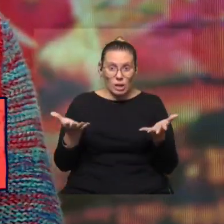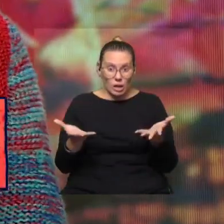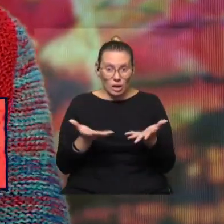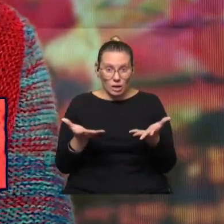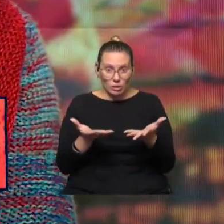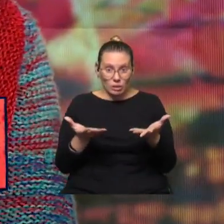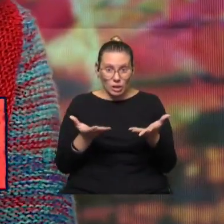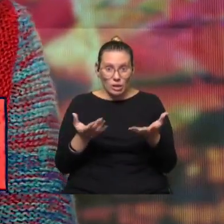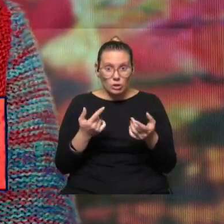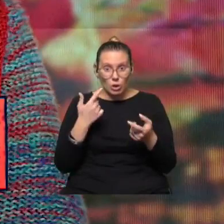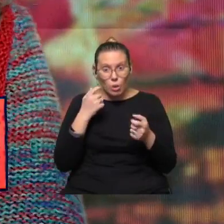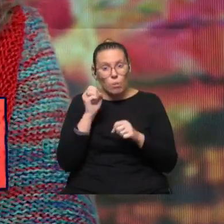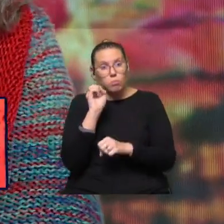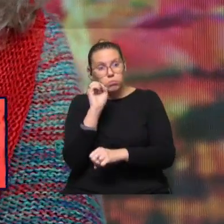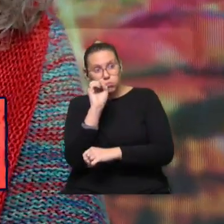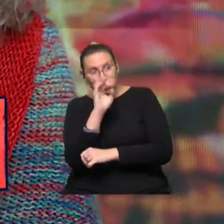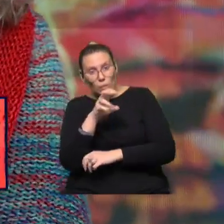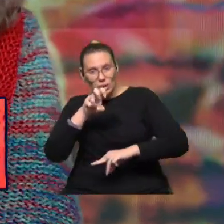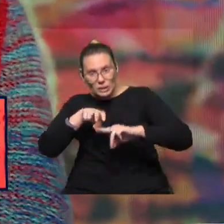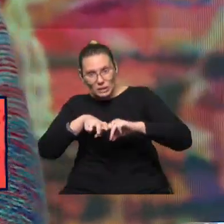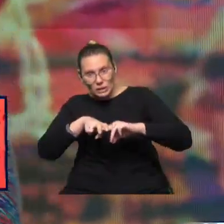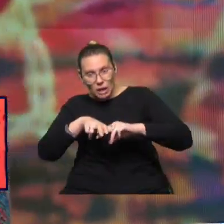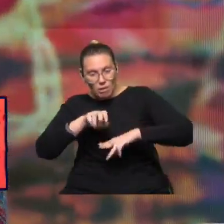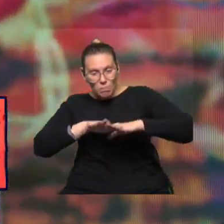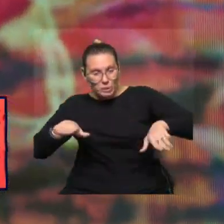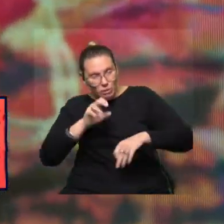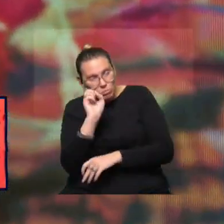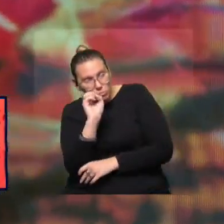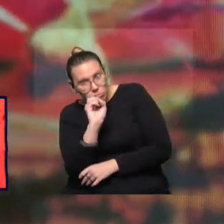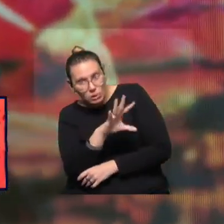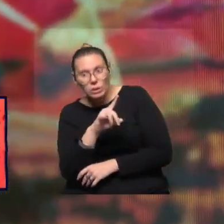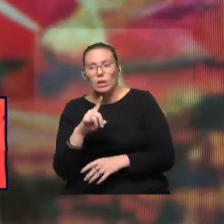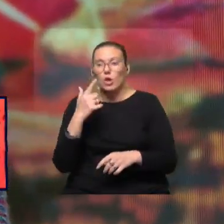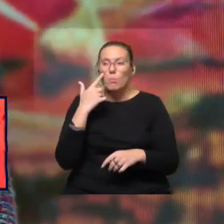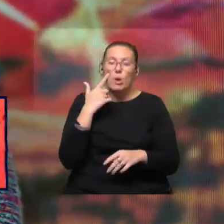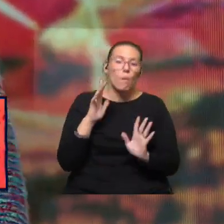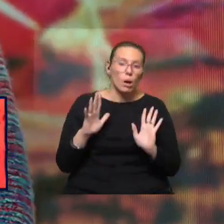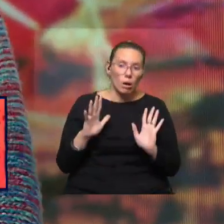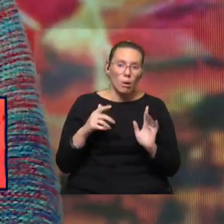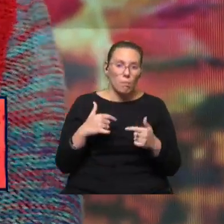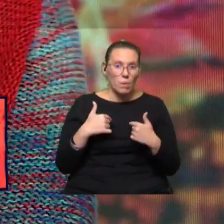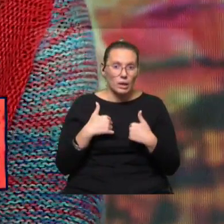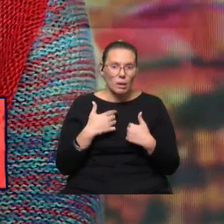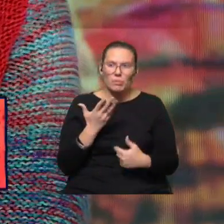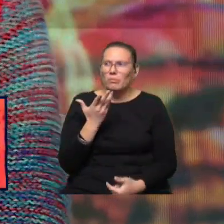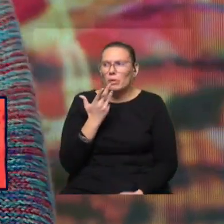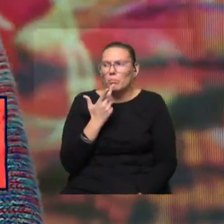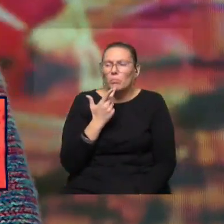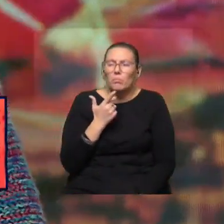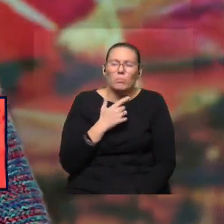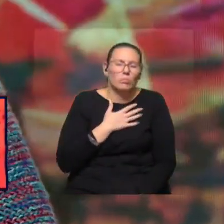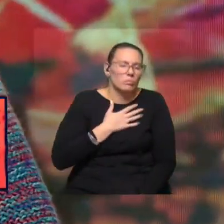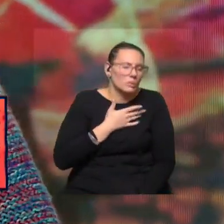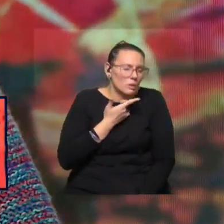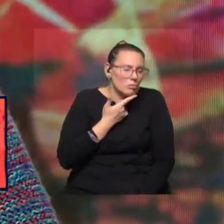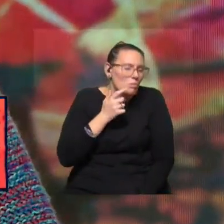les proyectaba me sentaba en el piso ahí y ellos improvisaban y para mí fue un deleite porque